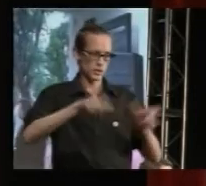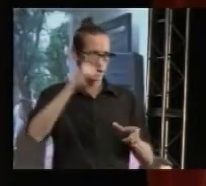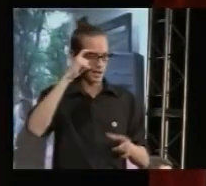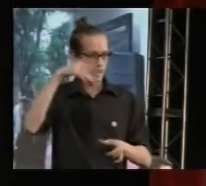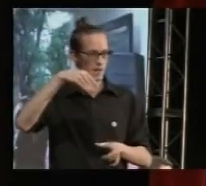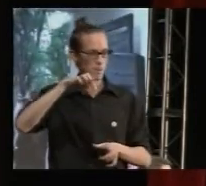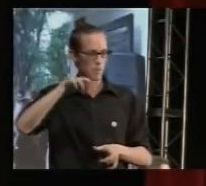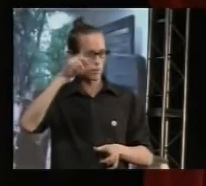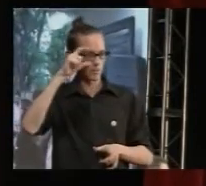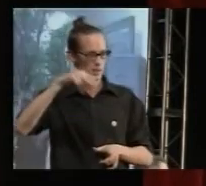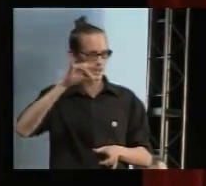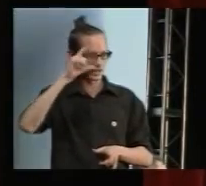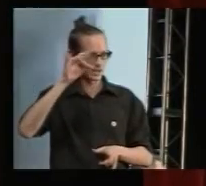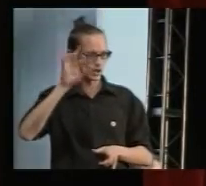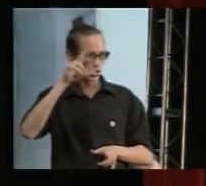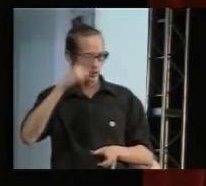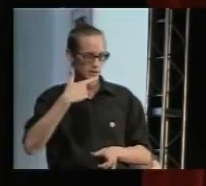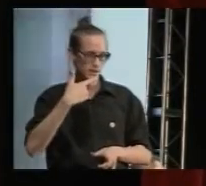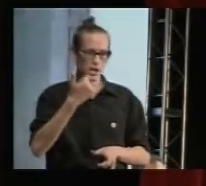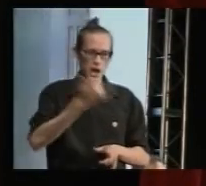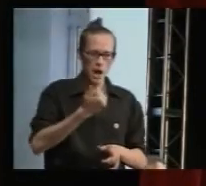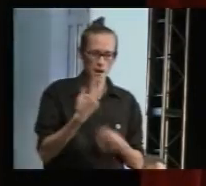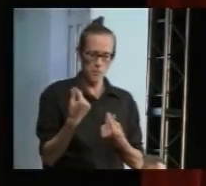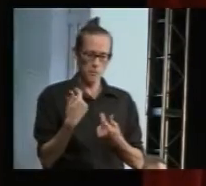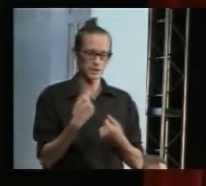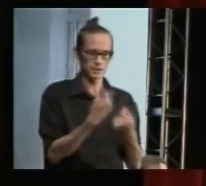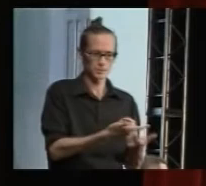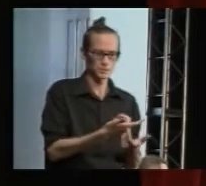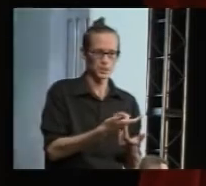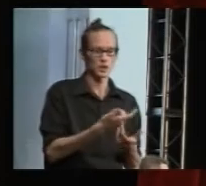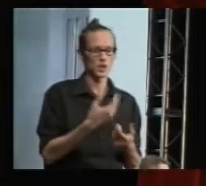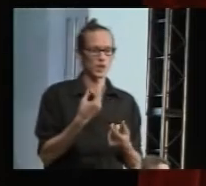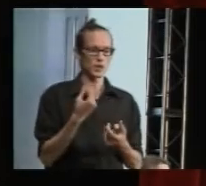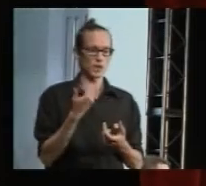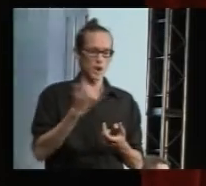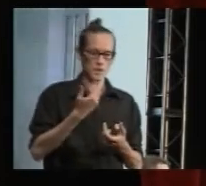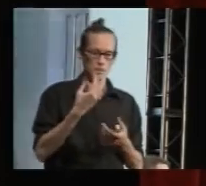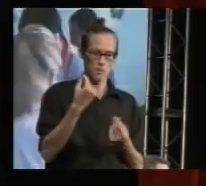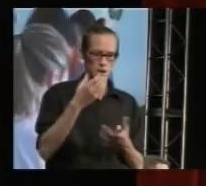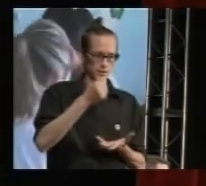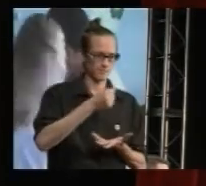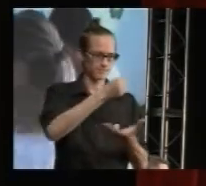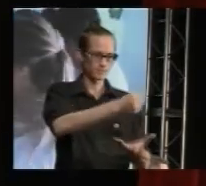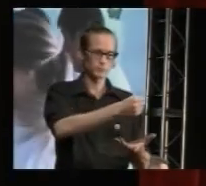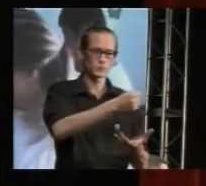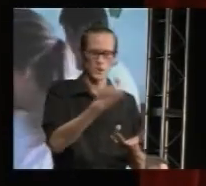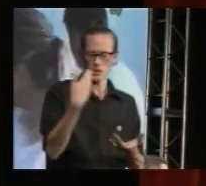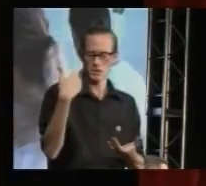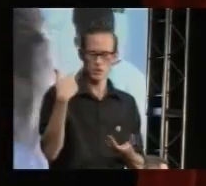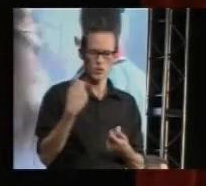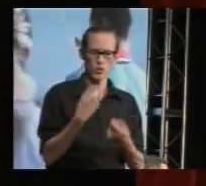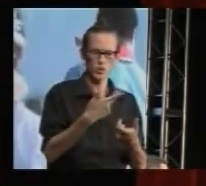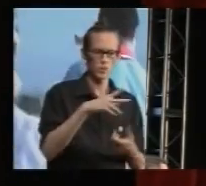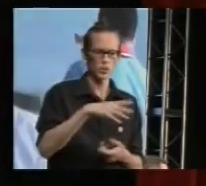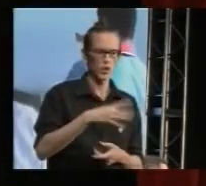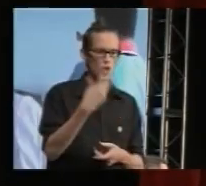propios de los recursos municipales. El FROPOMEN, el Fondo de Promoción del Empleo, hace poco entregamos más